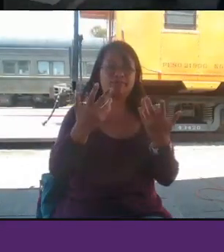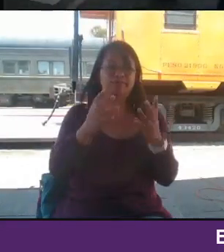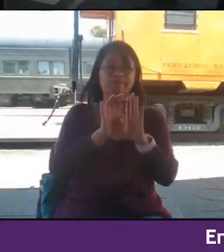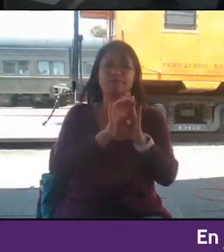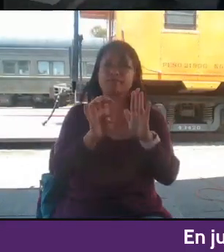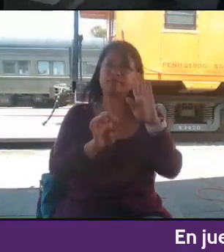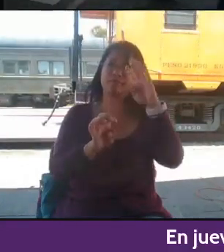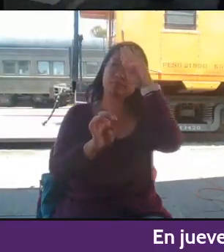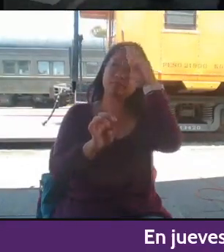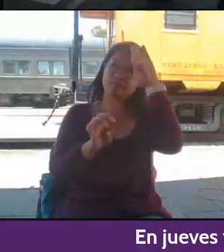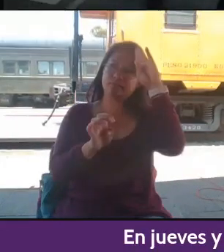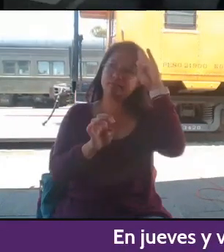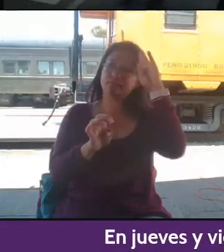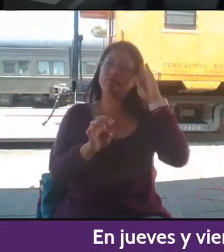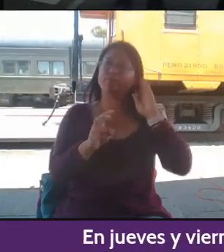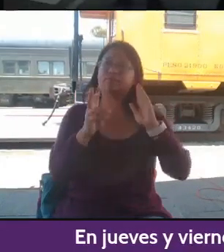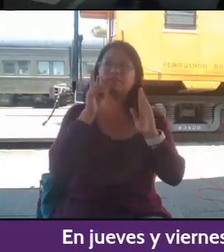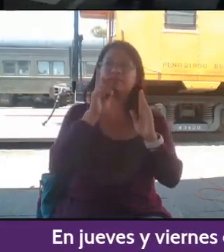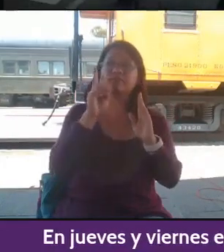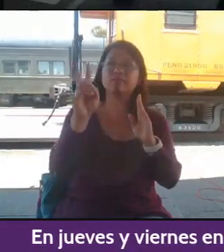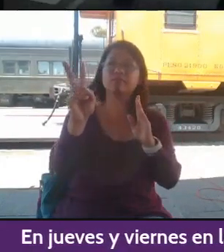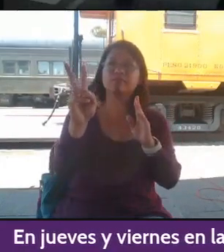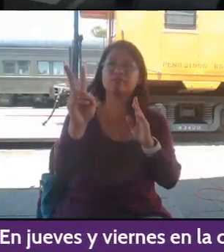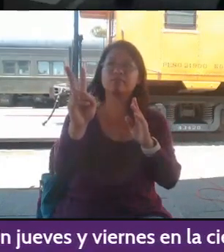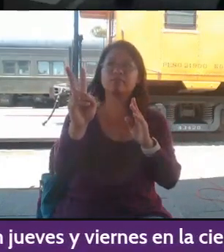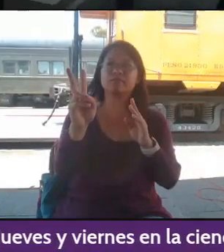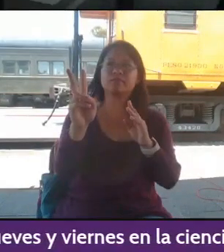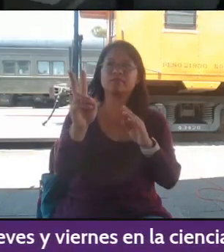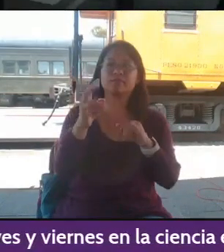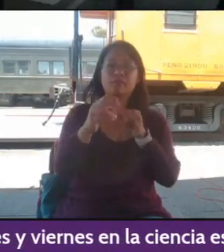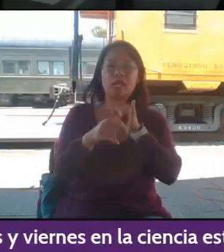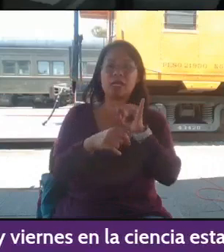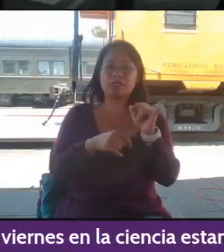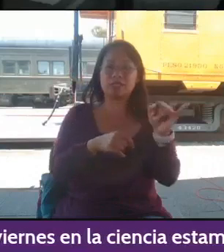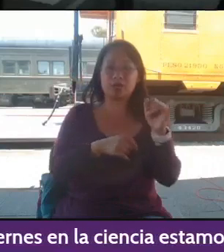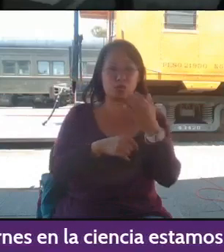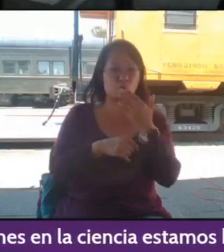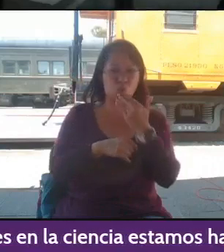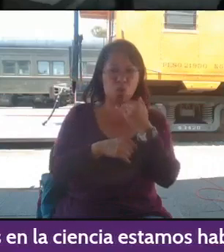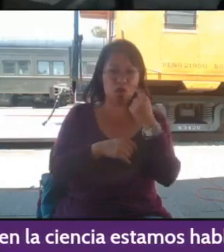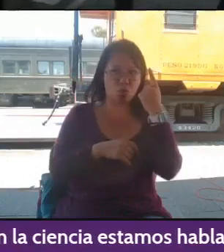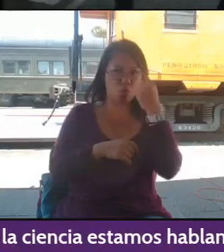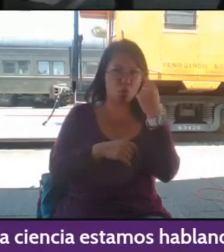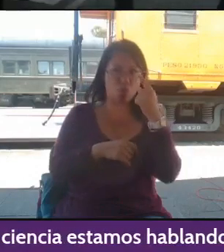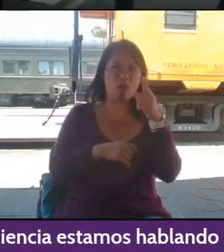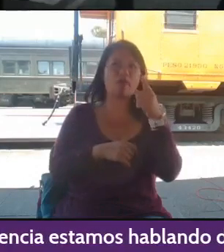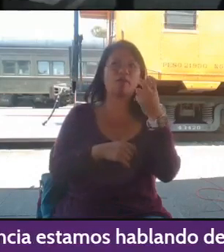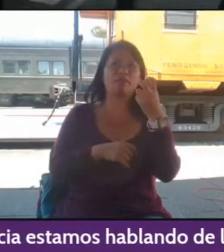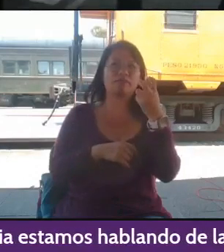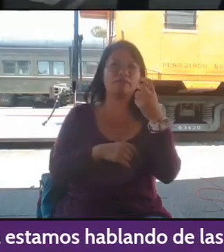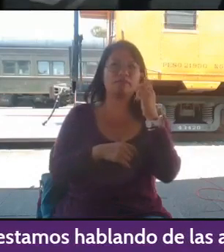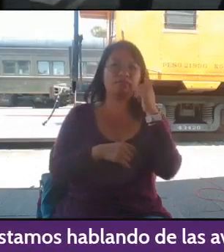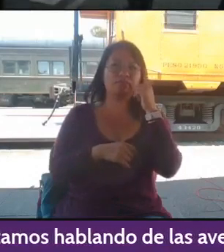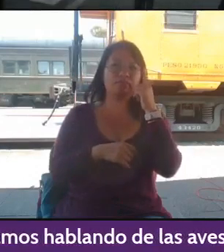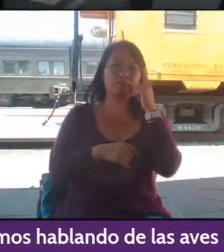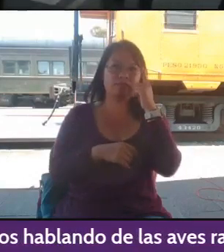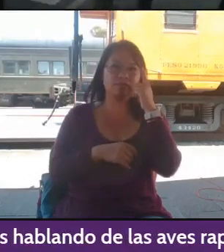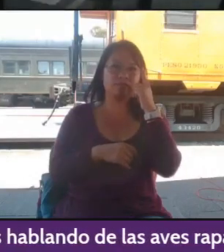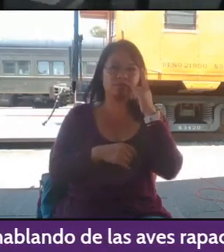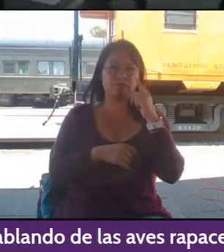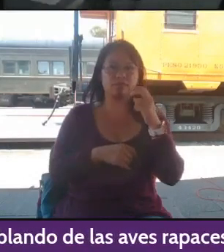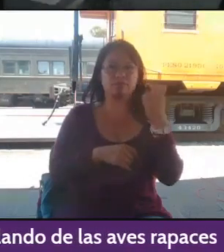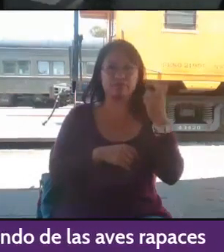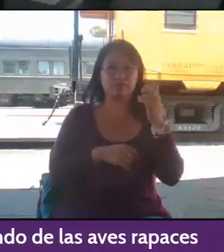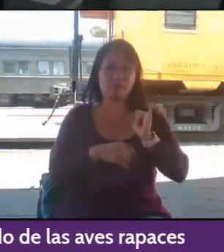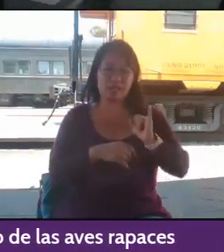se ve esa narina. Fíjate la narina del lado izquierdo, del lado que no tiene ojito de esa ave. En el otro no, porque, bueno, llegó con una